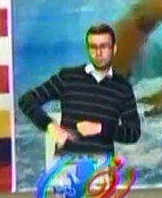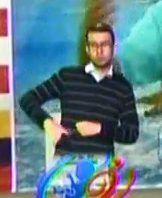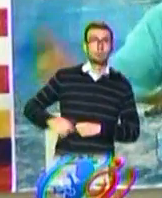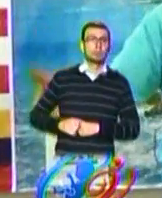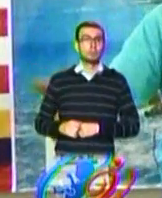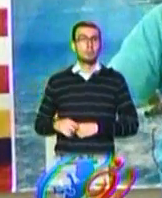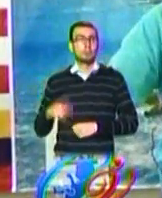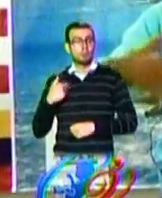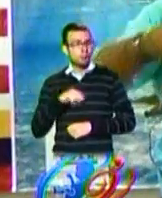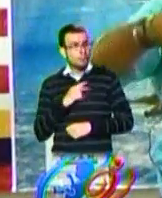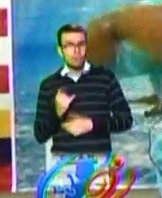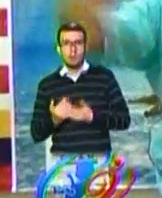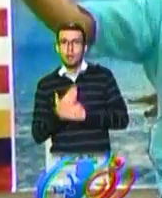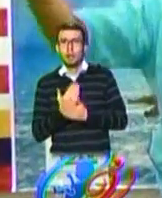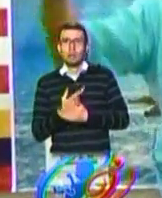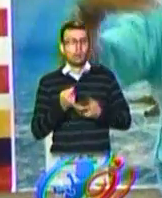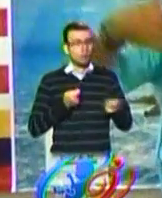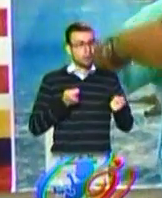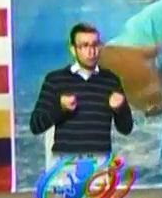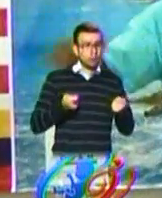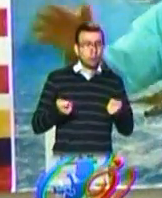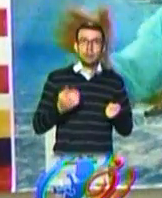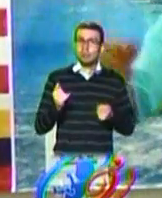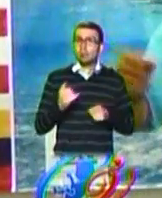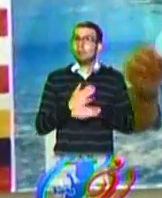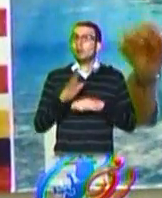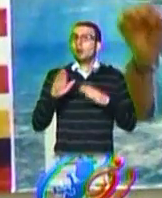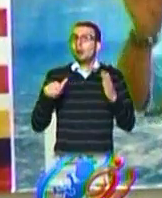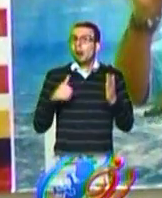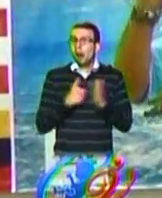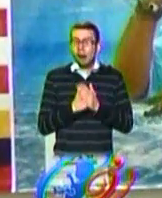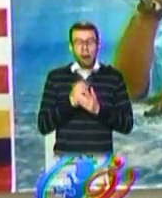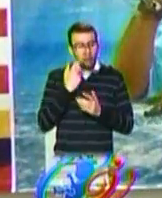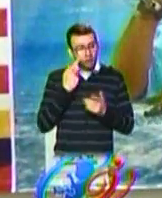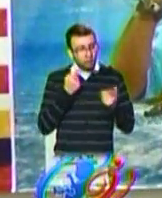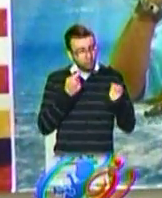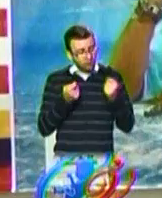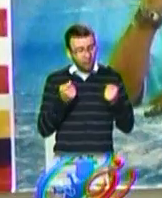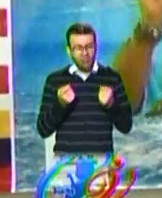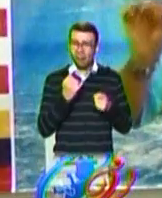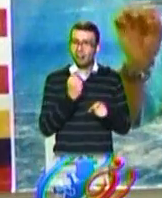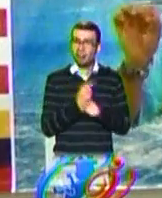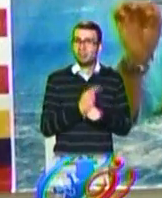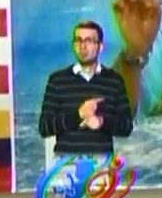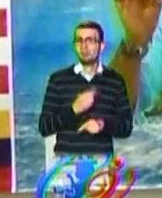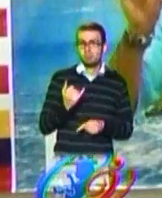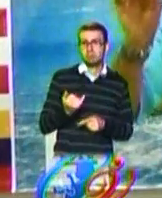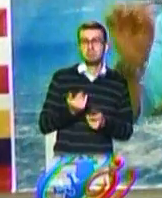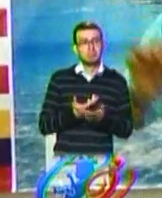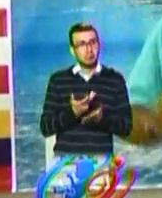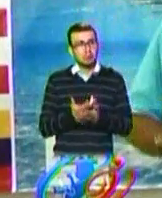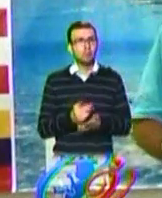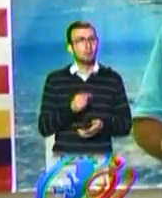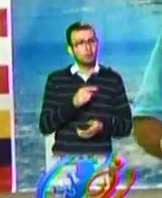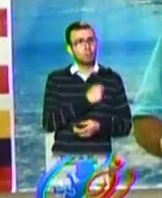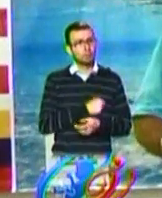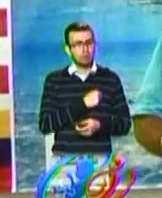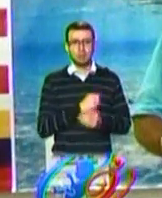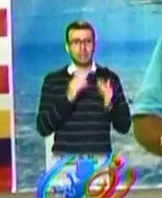un manejo, obviamente, con todos los oncólogos y con toda la parte ortodoxa, pero le recomendamos cambiar de